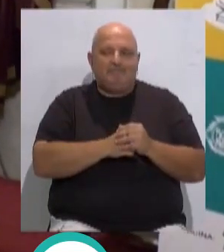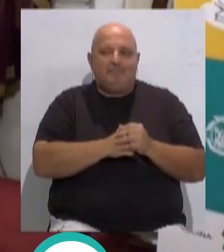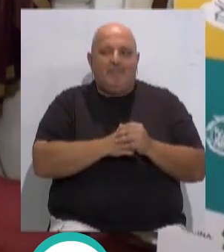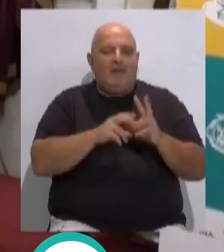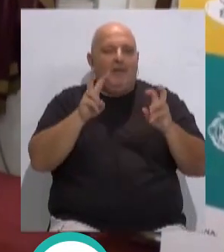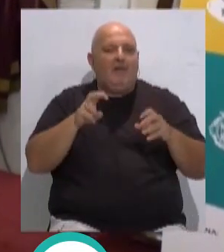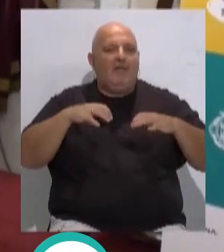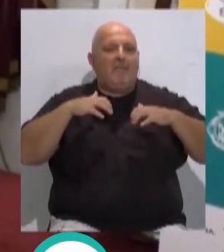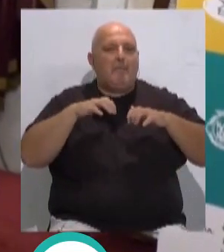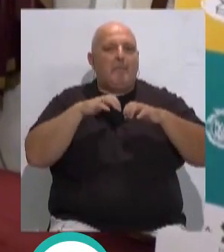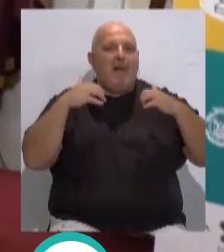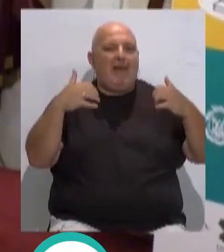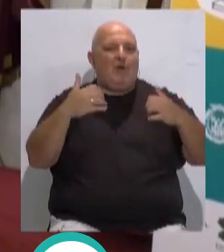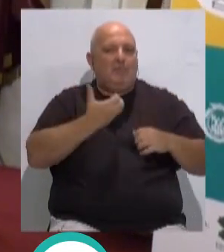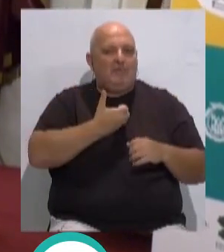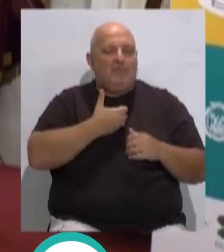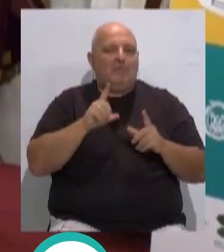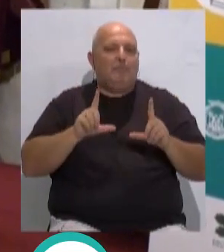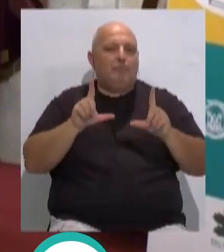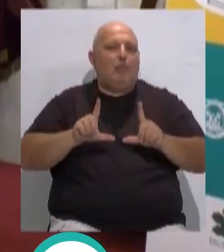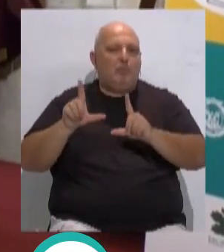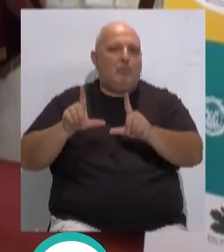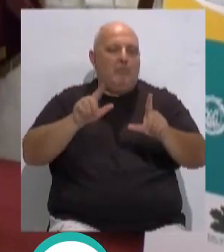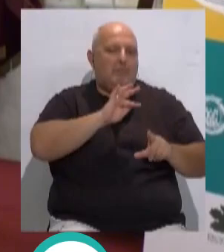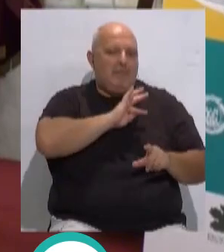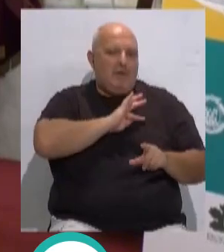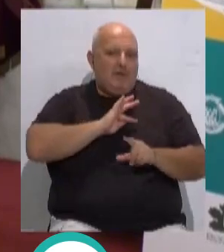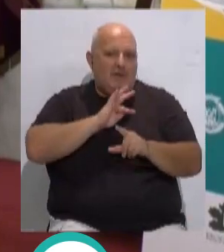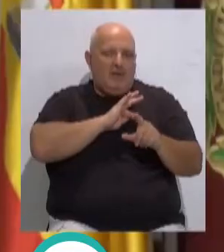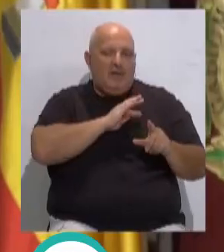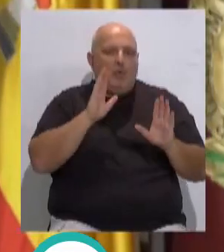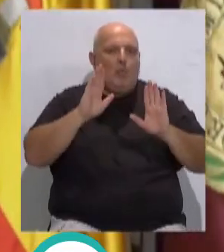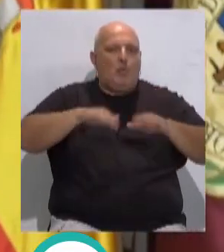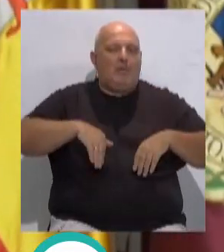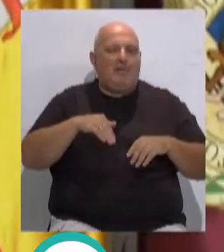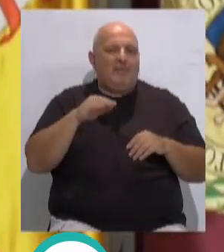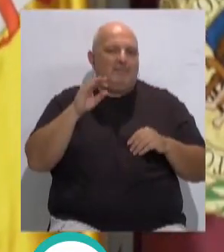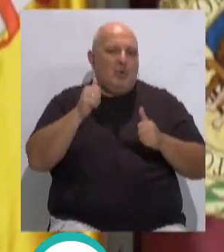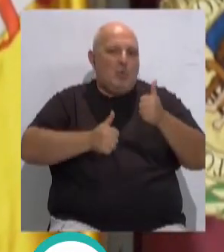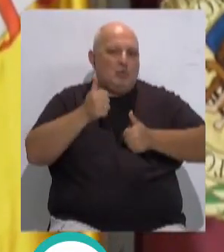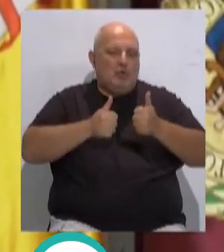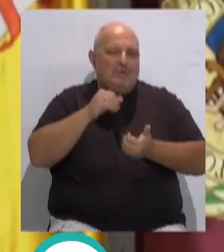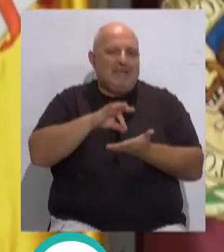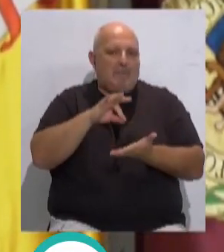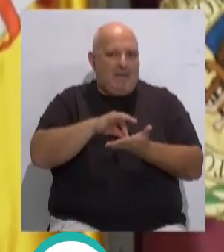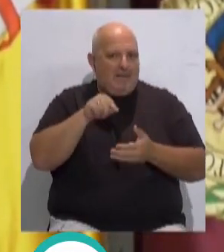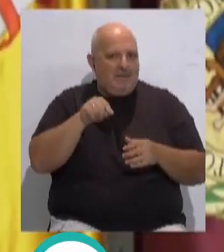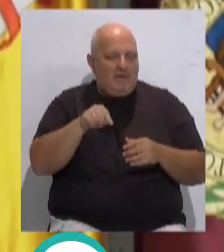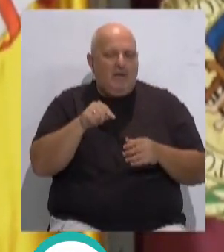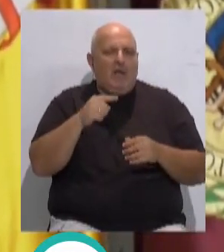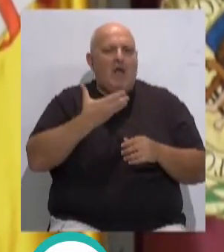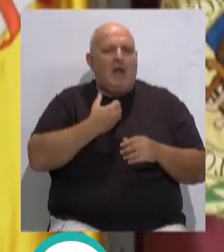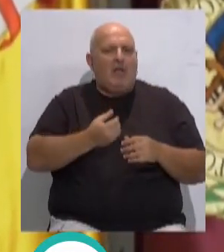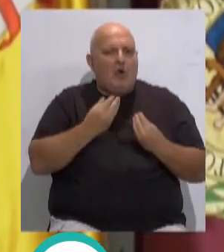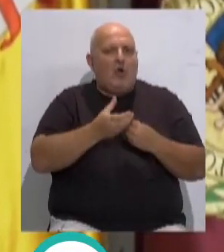El Salón de Plenos del Ayuntamiento ha acogido la entrega de premios y distinciones de la reciente edición de la Ruta del Tapeo. El alcalde, junto a